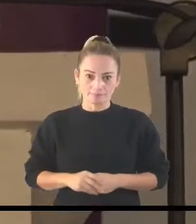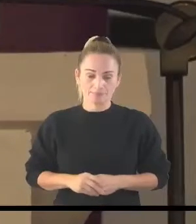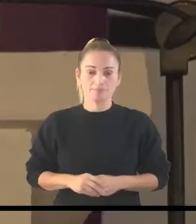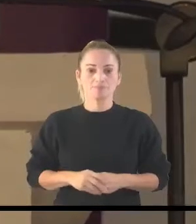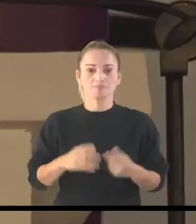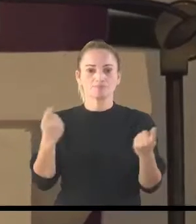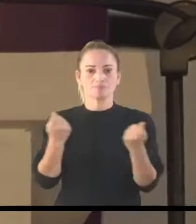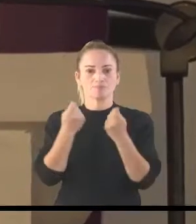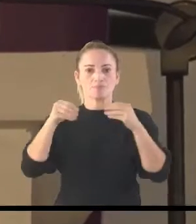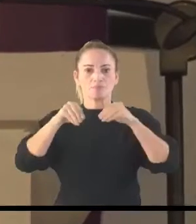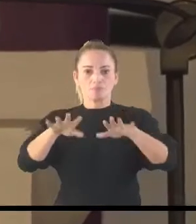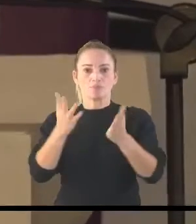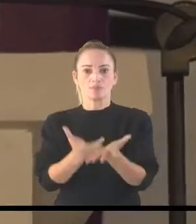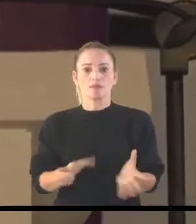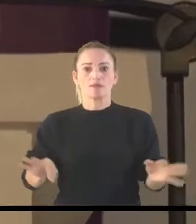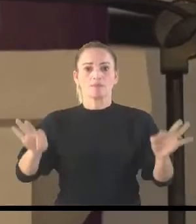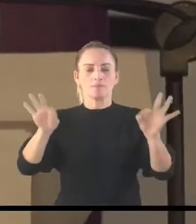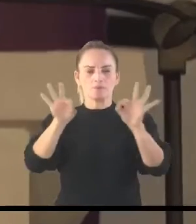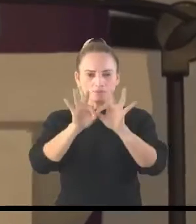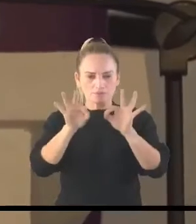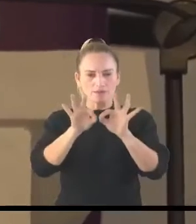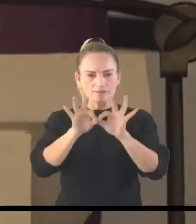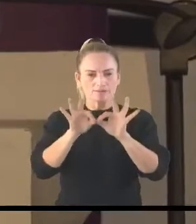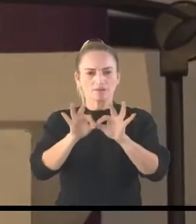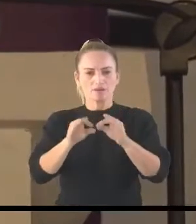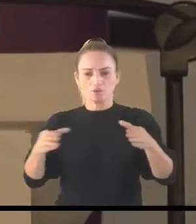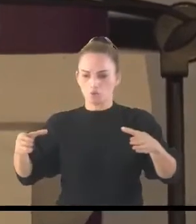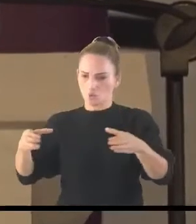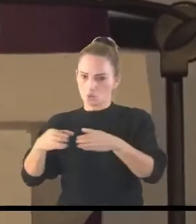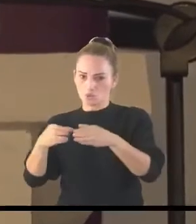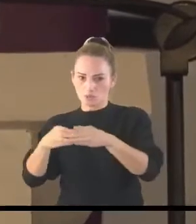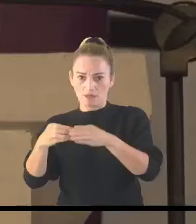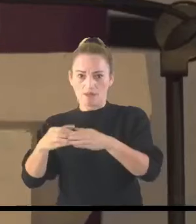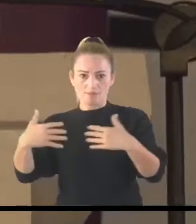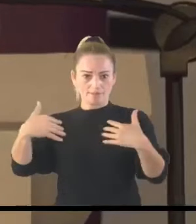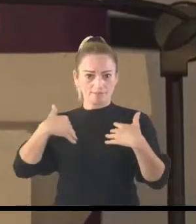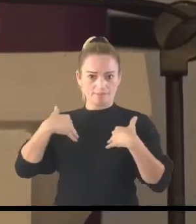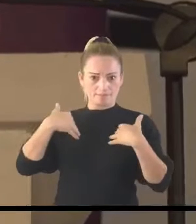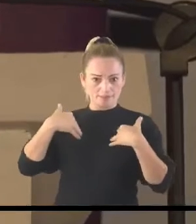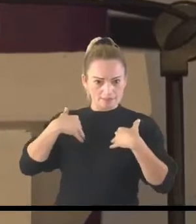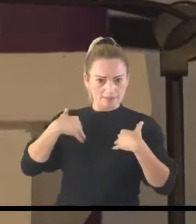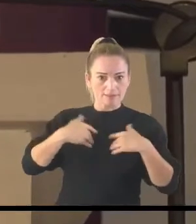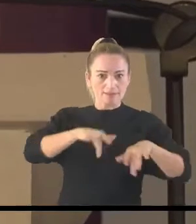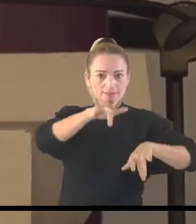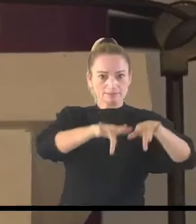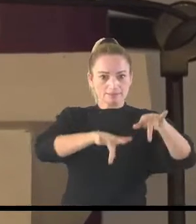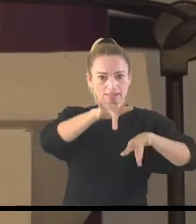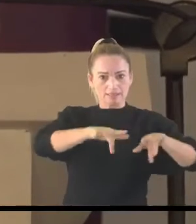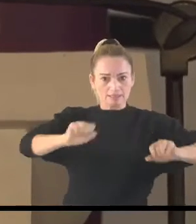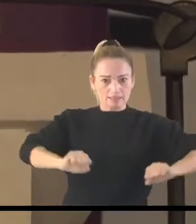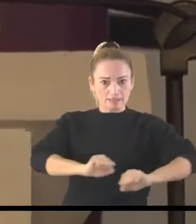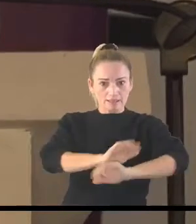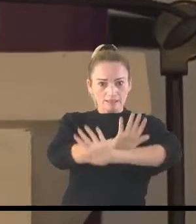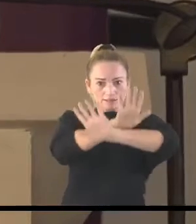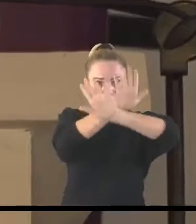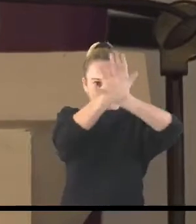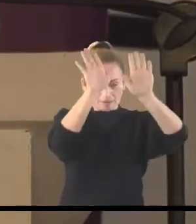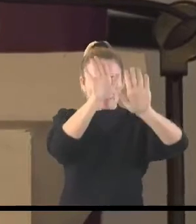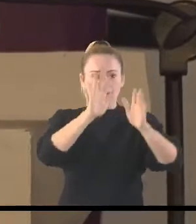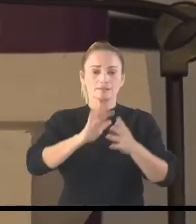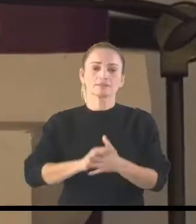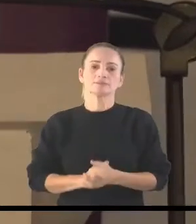dio a conocer una importante auditoría que sacó la Unidad de Víctimas y la Secretaría de Transparencia, en el